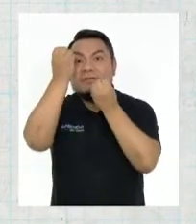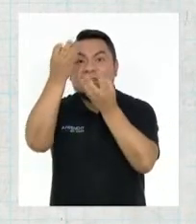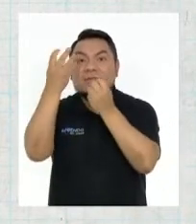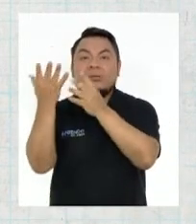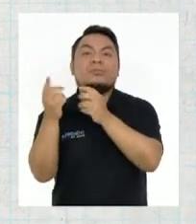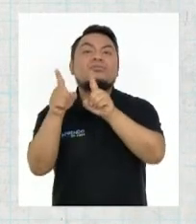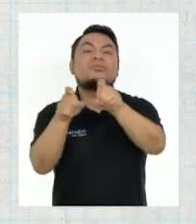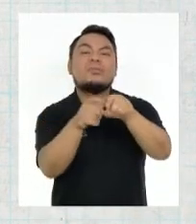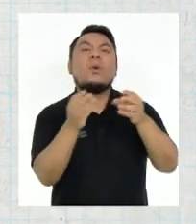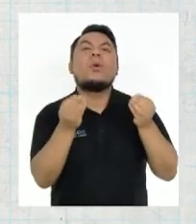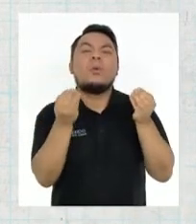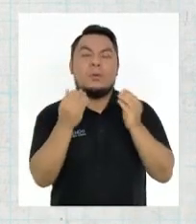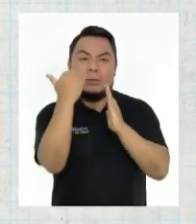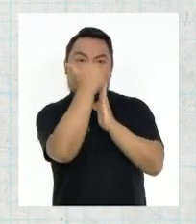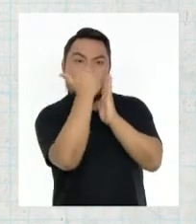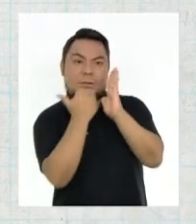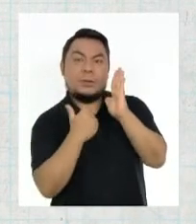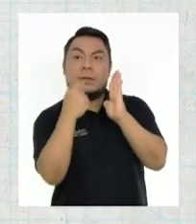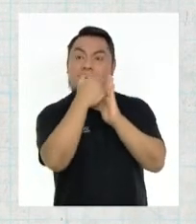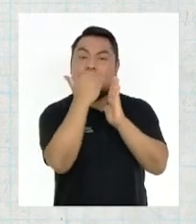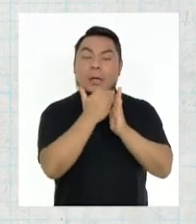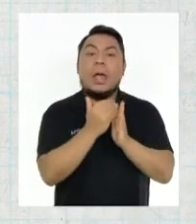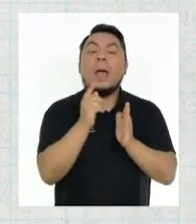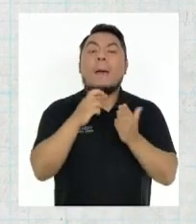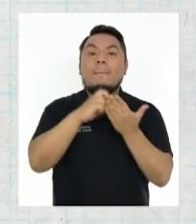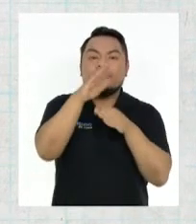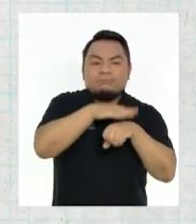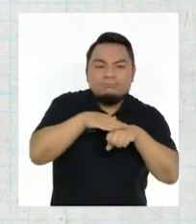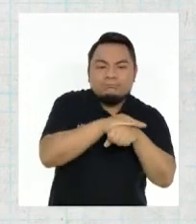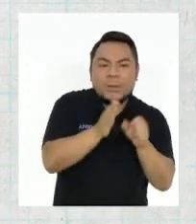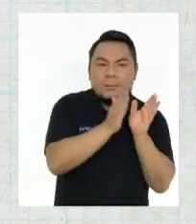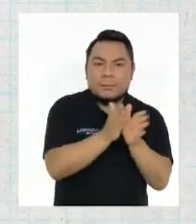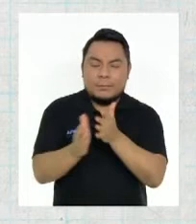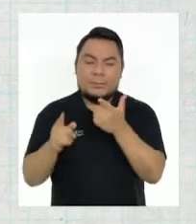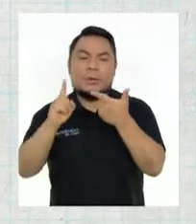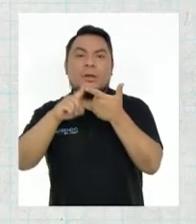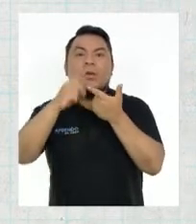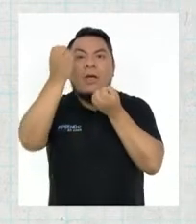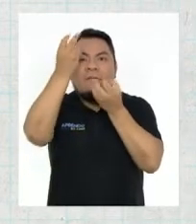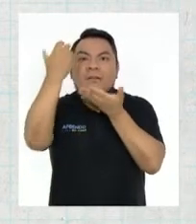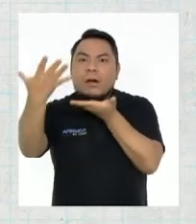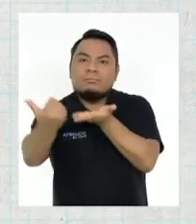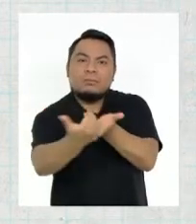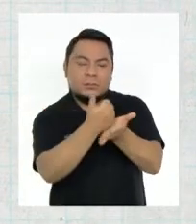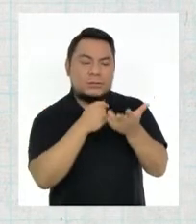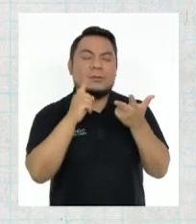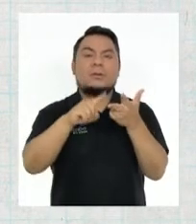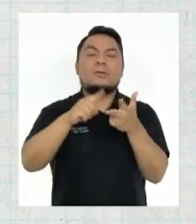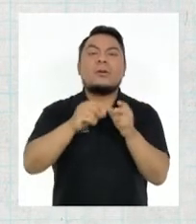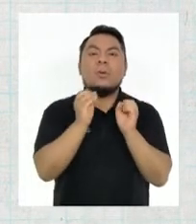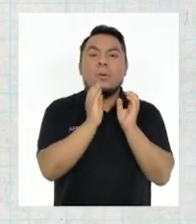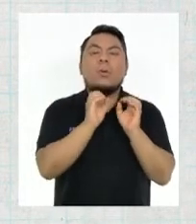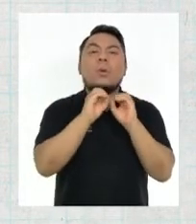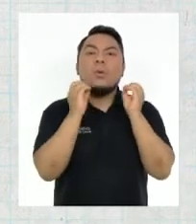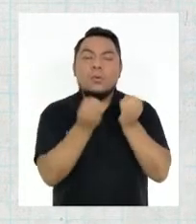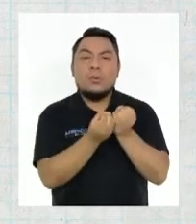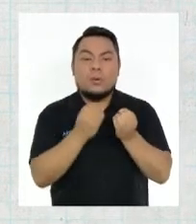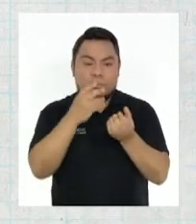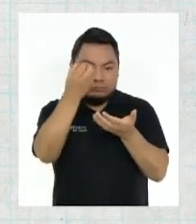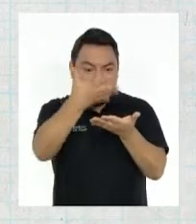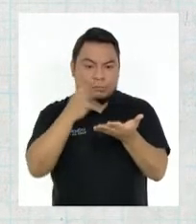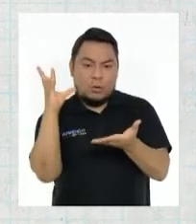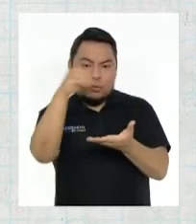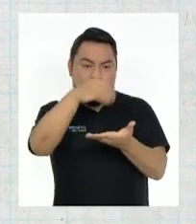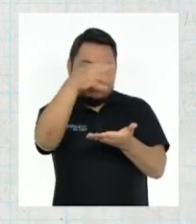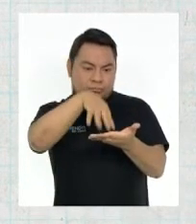son planeamiento o preparación, recolección de datos, organización y presentación de los